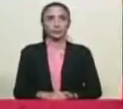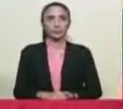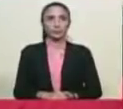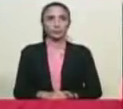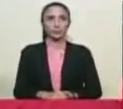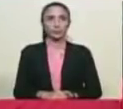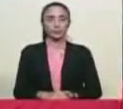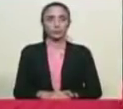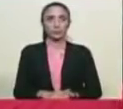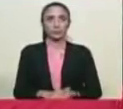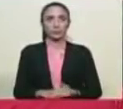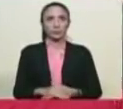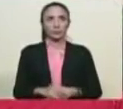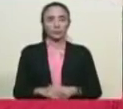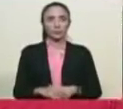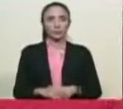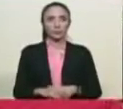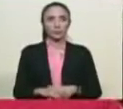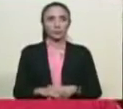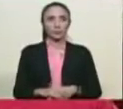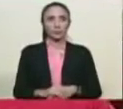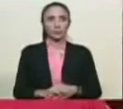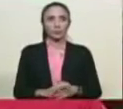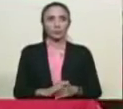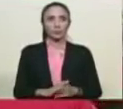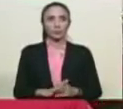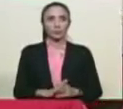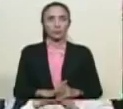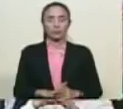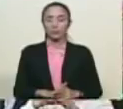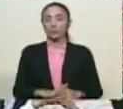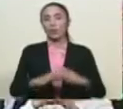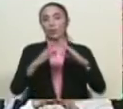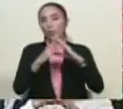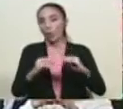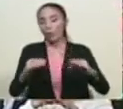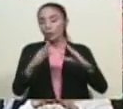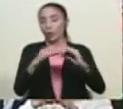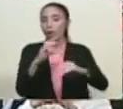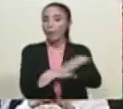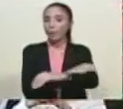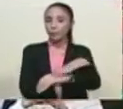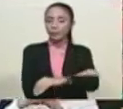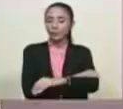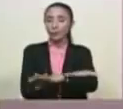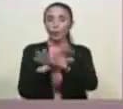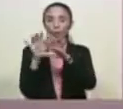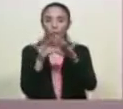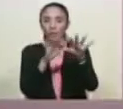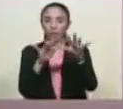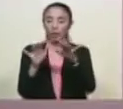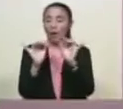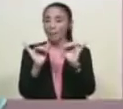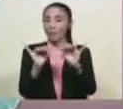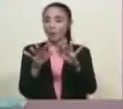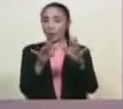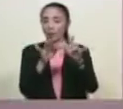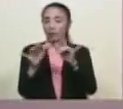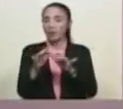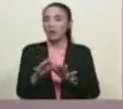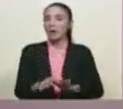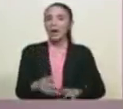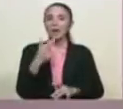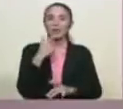Y todos los gobiernos de la derecha como borregos, todos los gobiernos